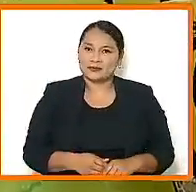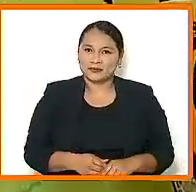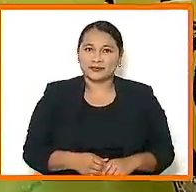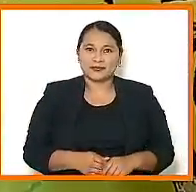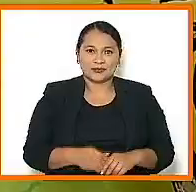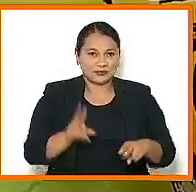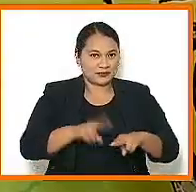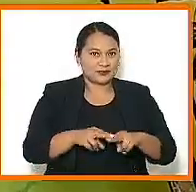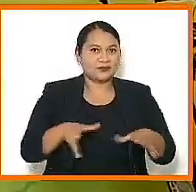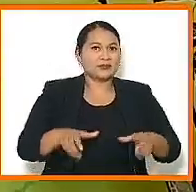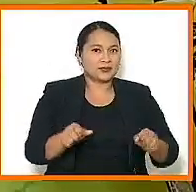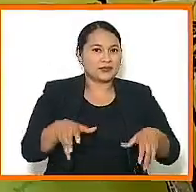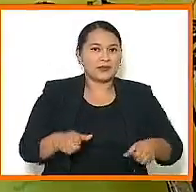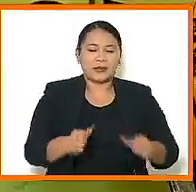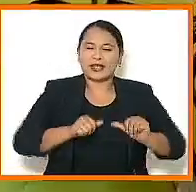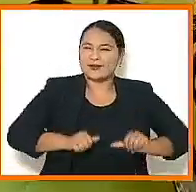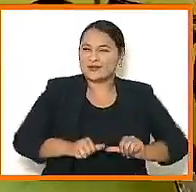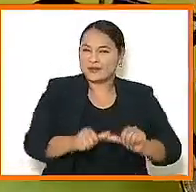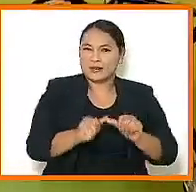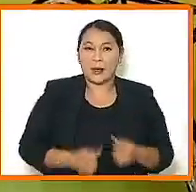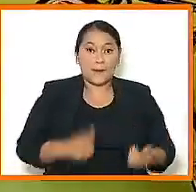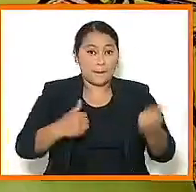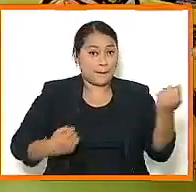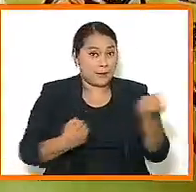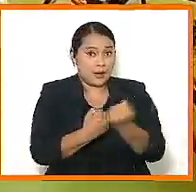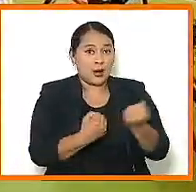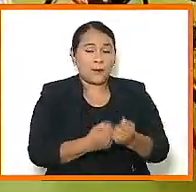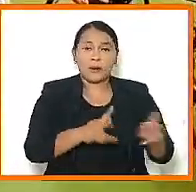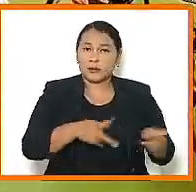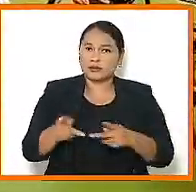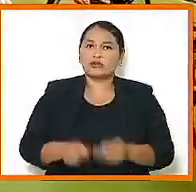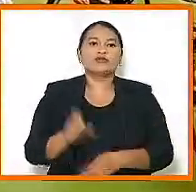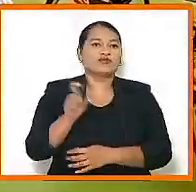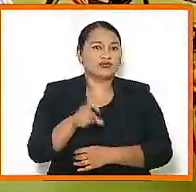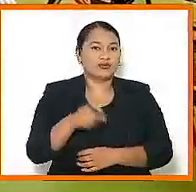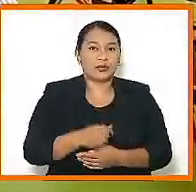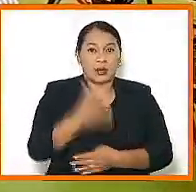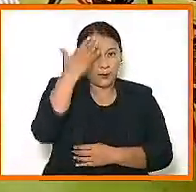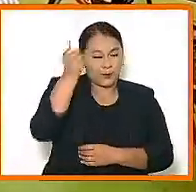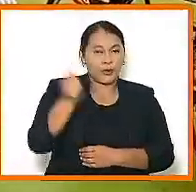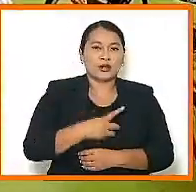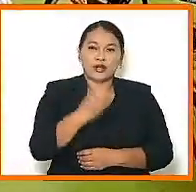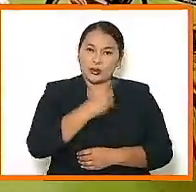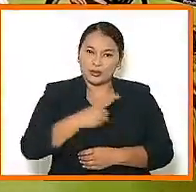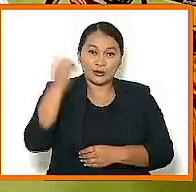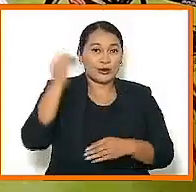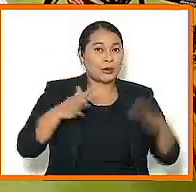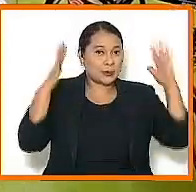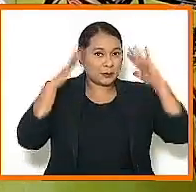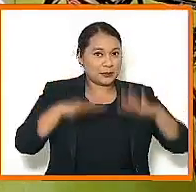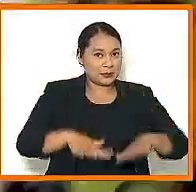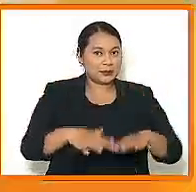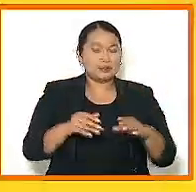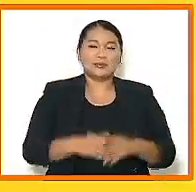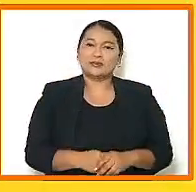y que sigan ayudando a la gente necesitada, que con Dios van a tener su